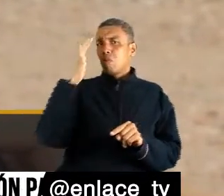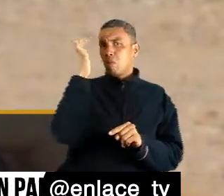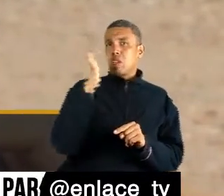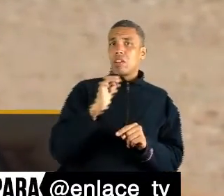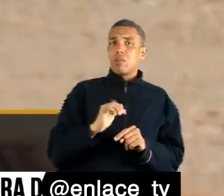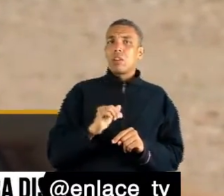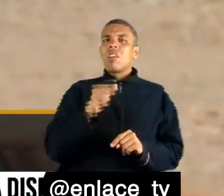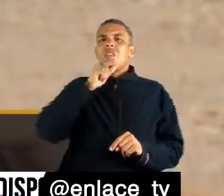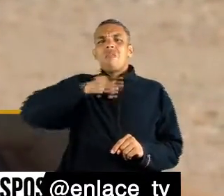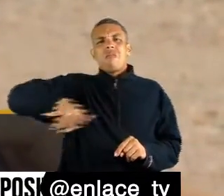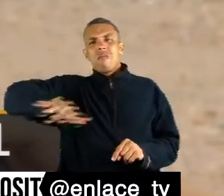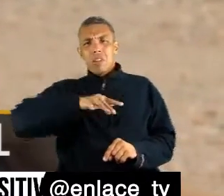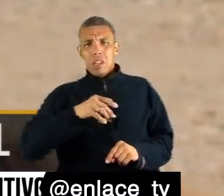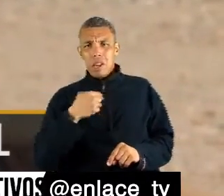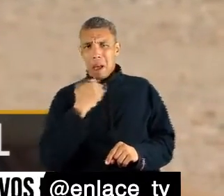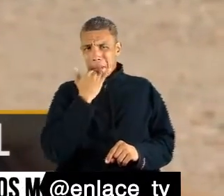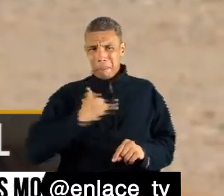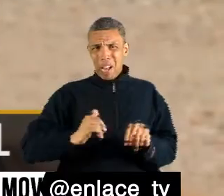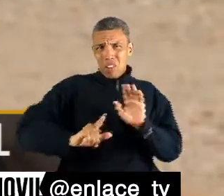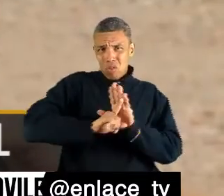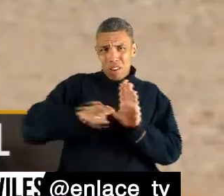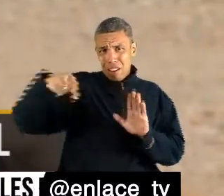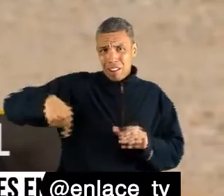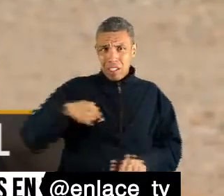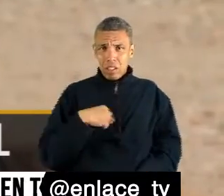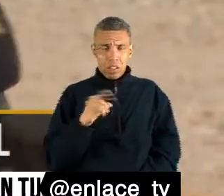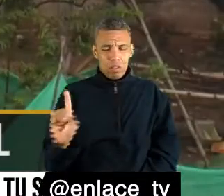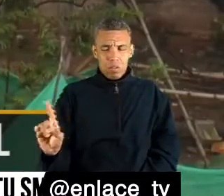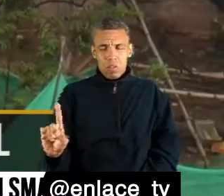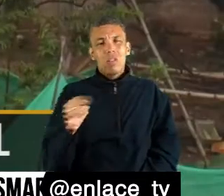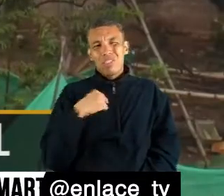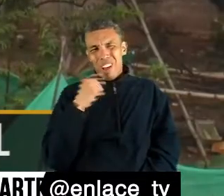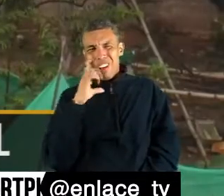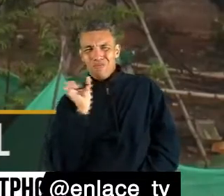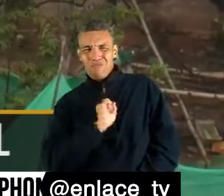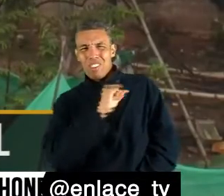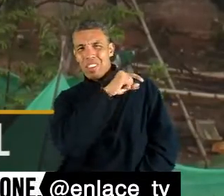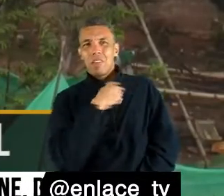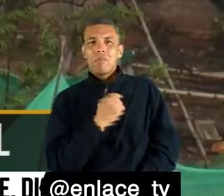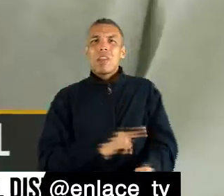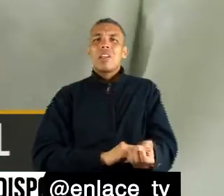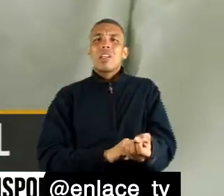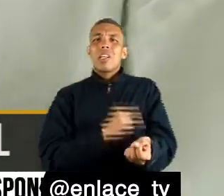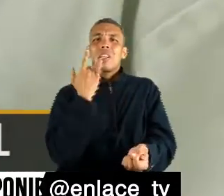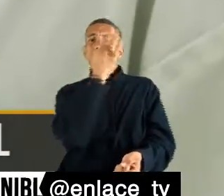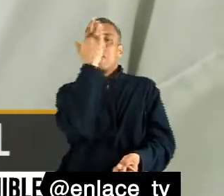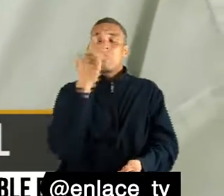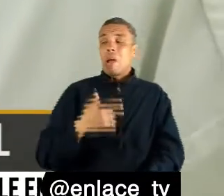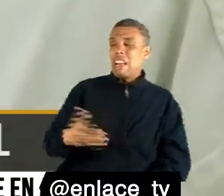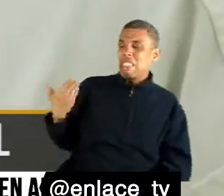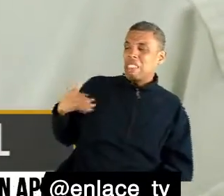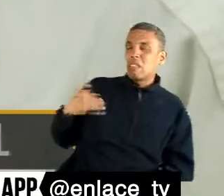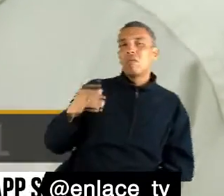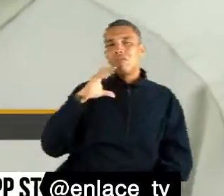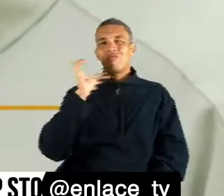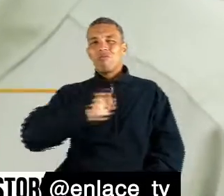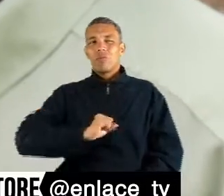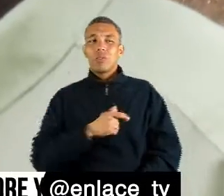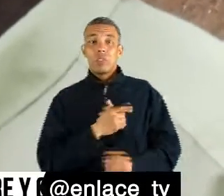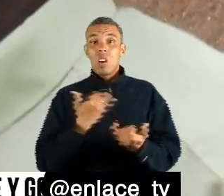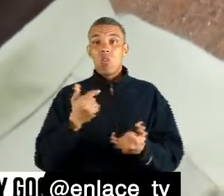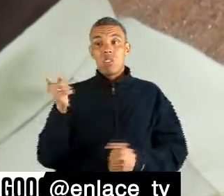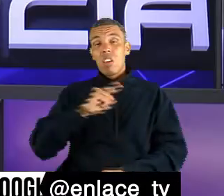ilícito. Nada más porque es una discriminación racial. El caso está en manos de las autoridades como la Procuraduría General de la Nación y la Defensoría